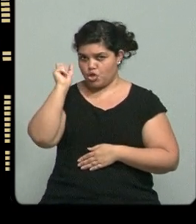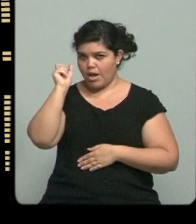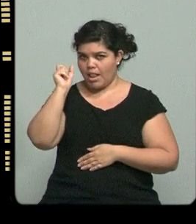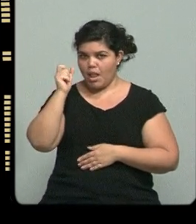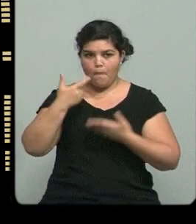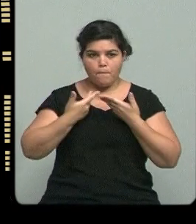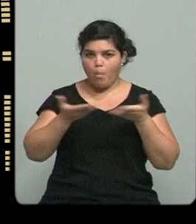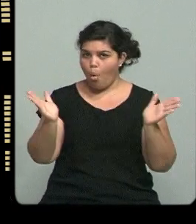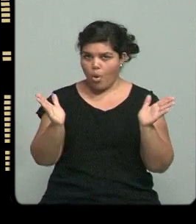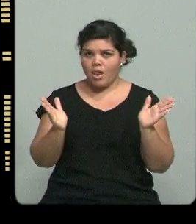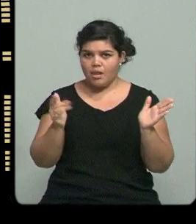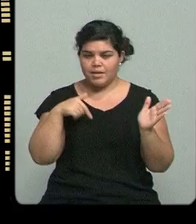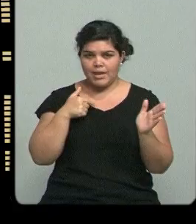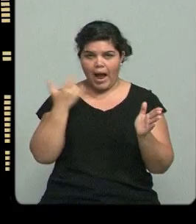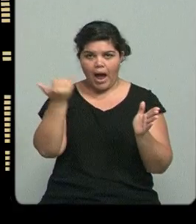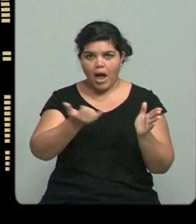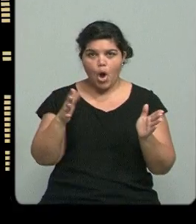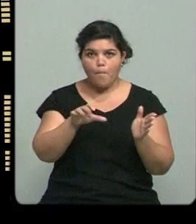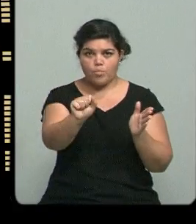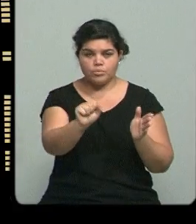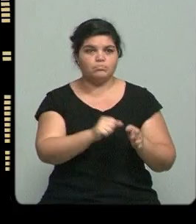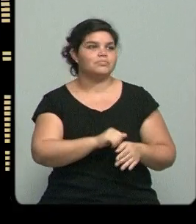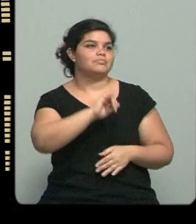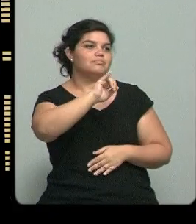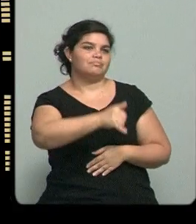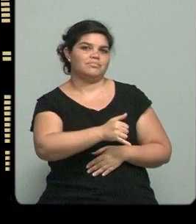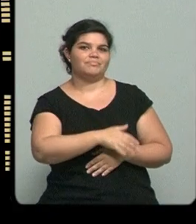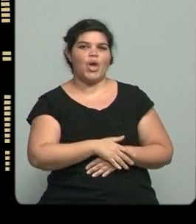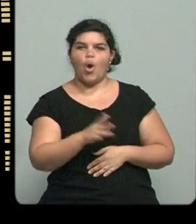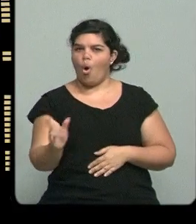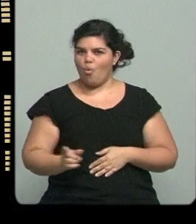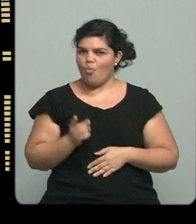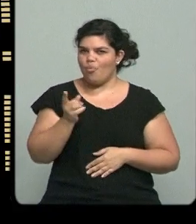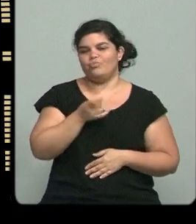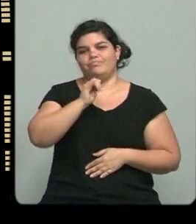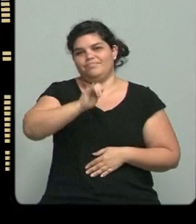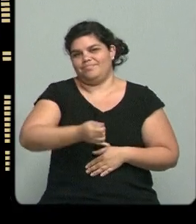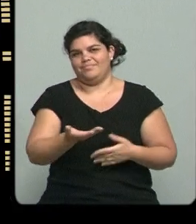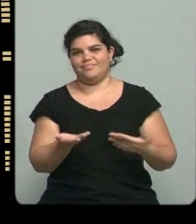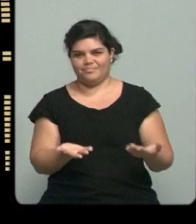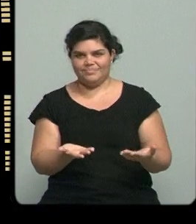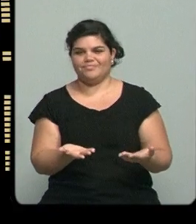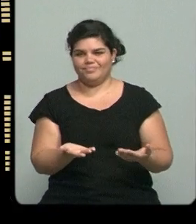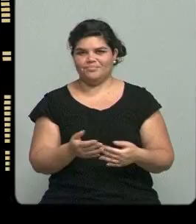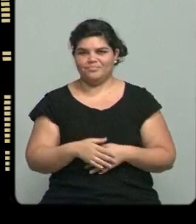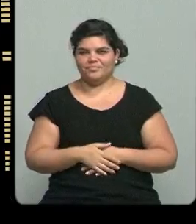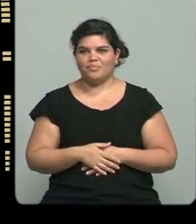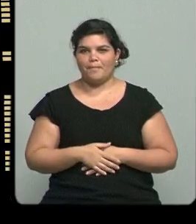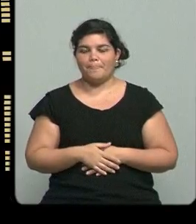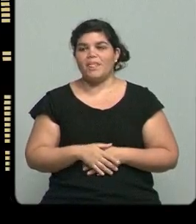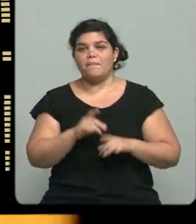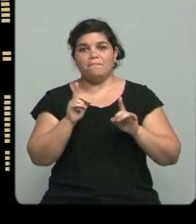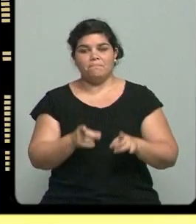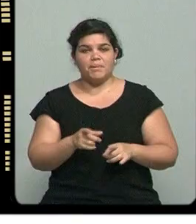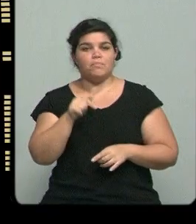Y pública. Y pública, ¿no? Con todo lo con que orgullo. se implica, con muchísimo orgullo. Sobre todo pensando en la importancia que es